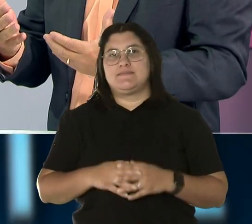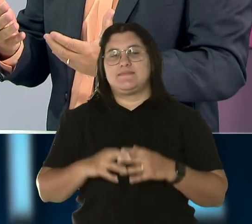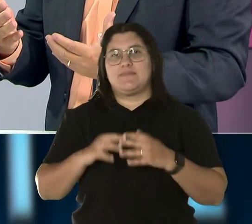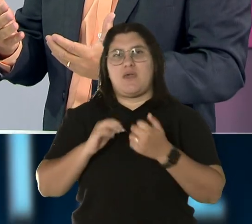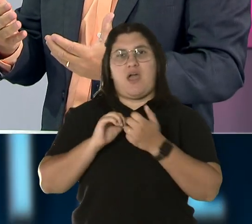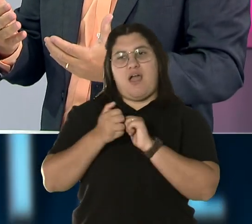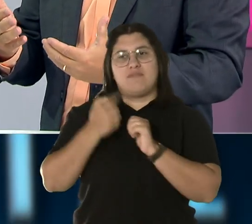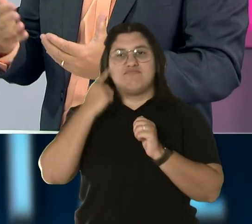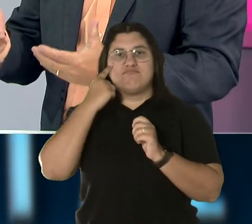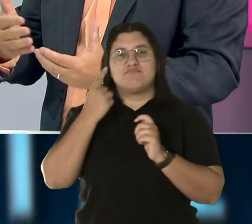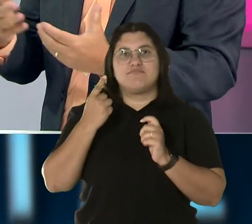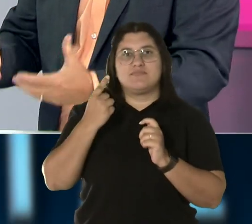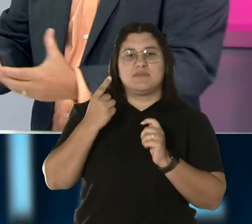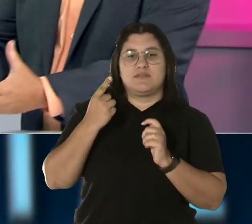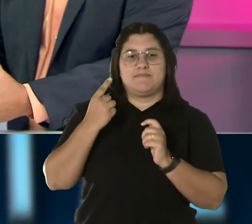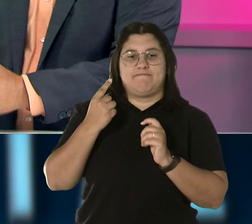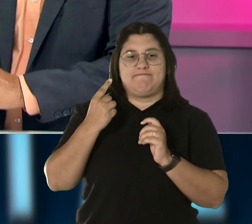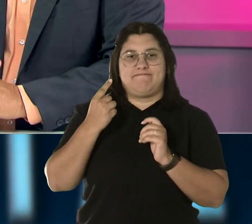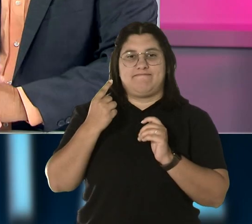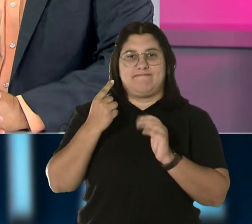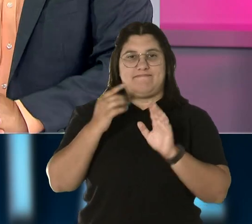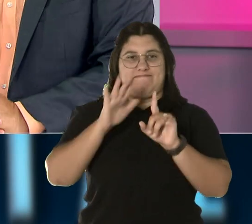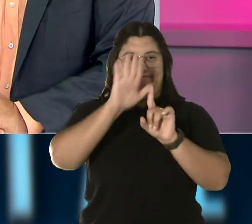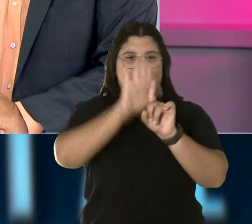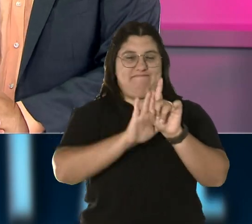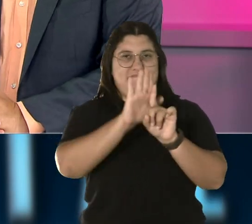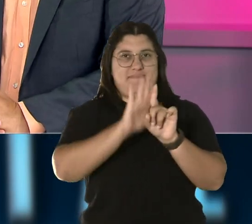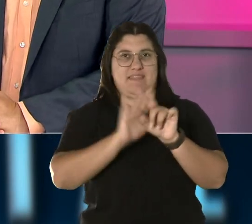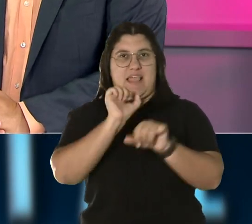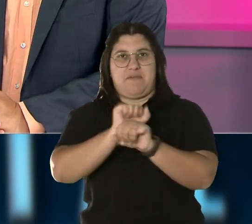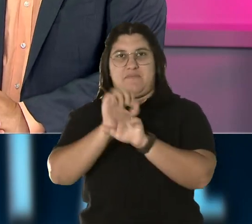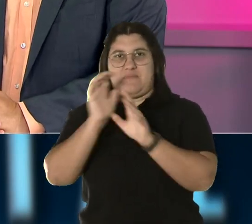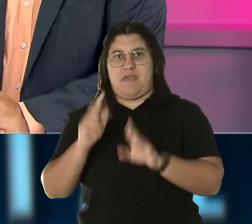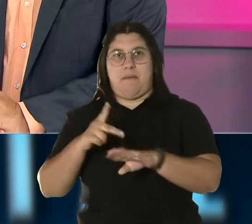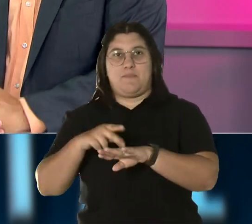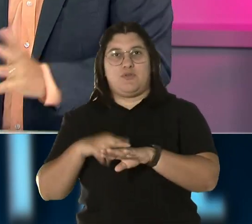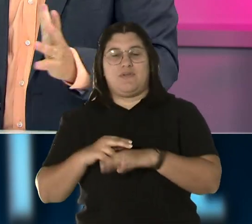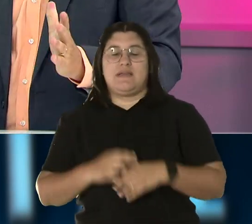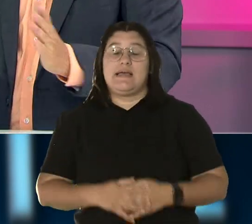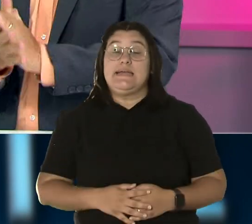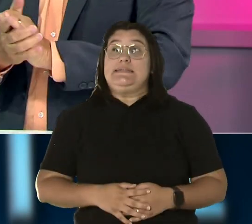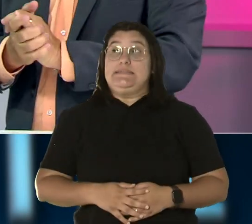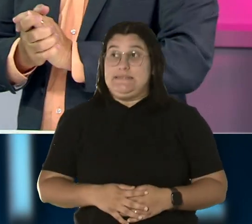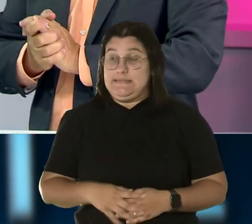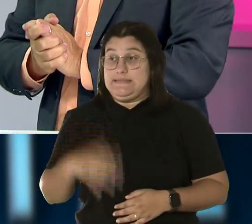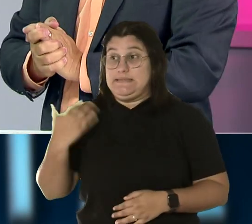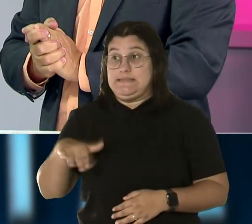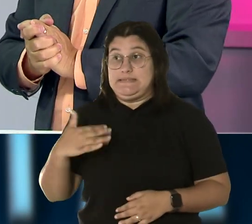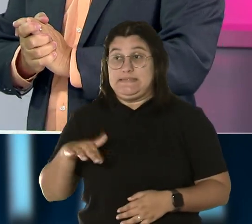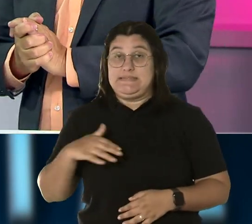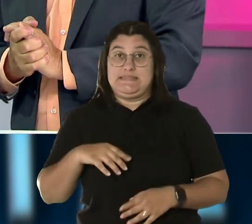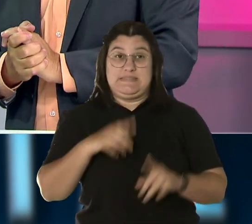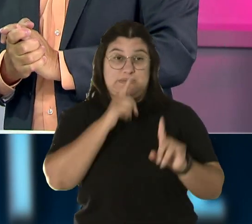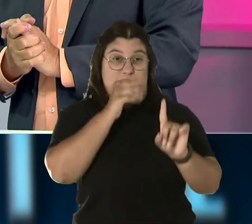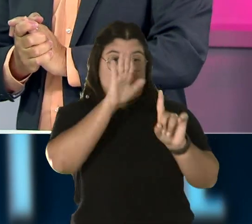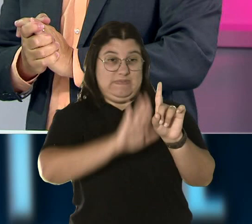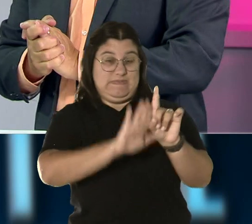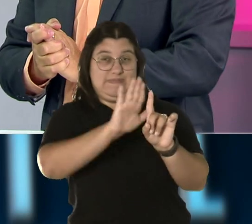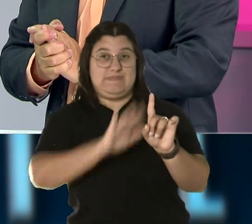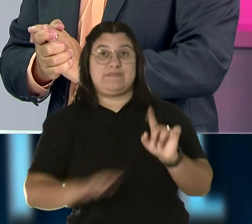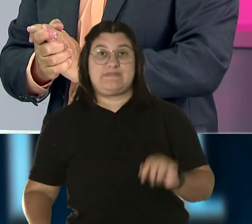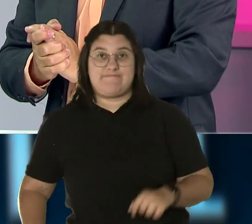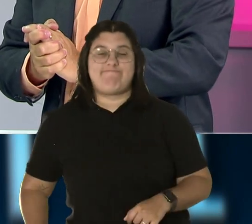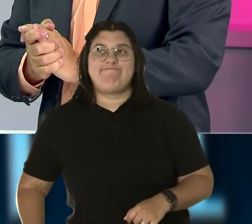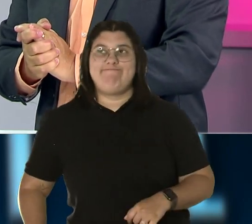perfil del trabajador o empleado puertorriqueño? Wow, es que es una buena pregunta.